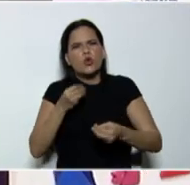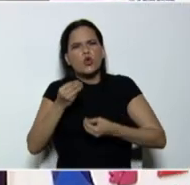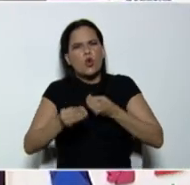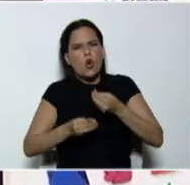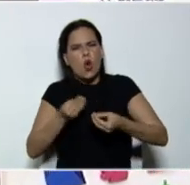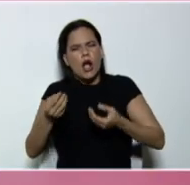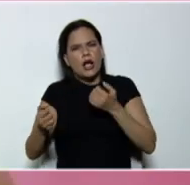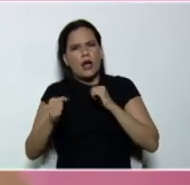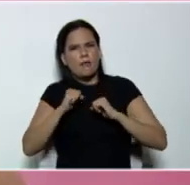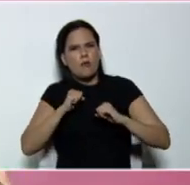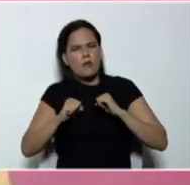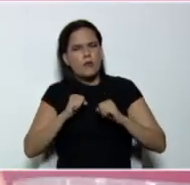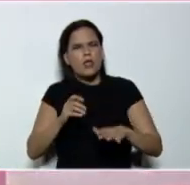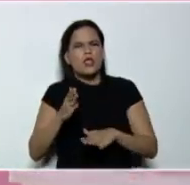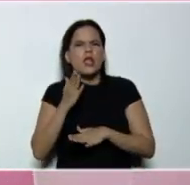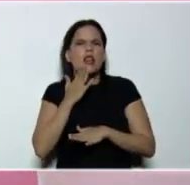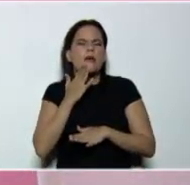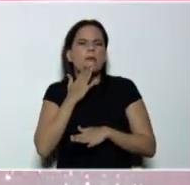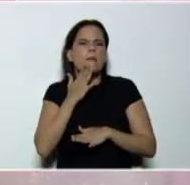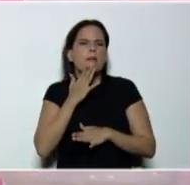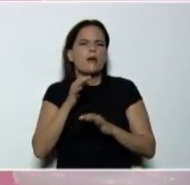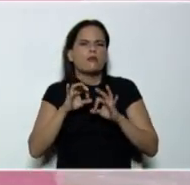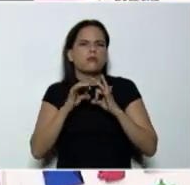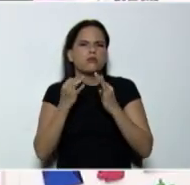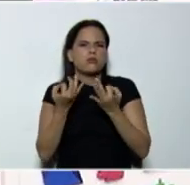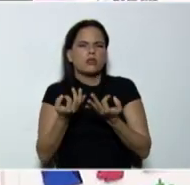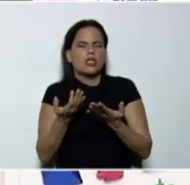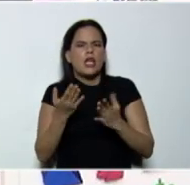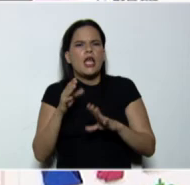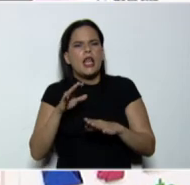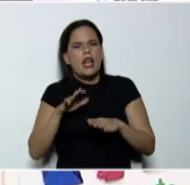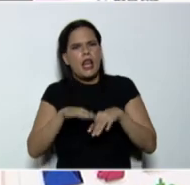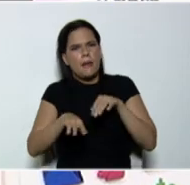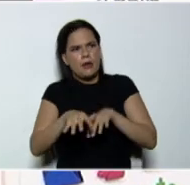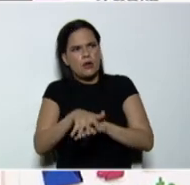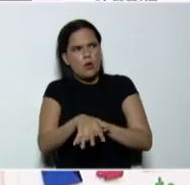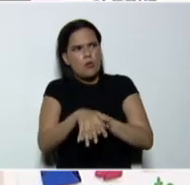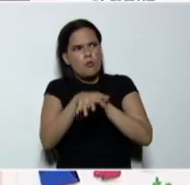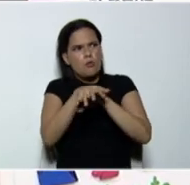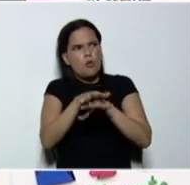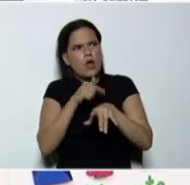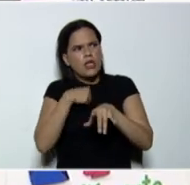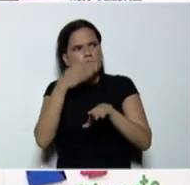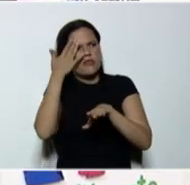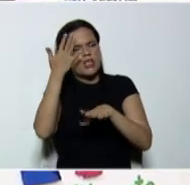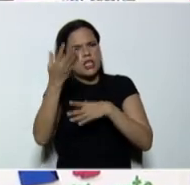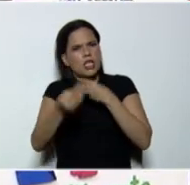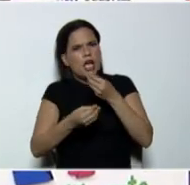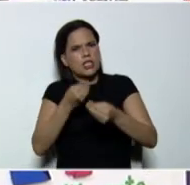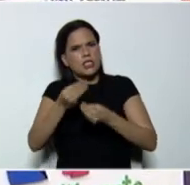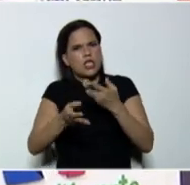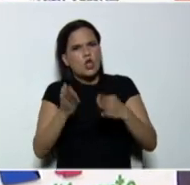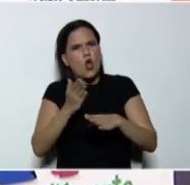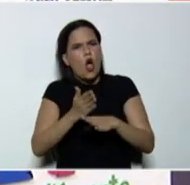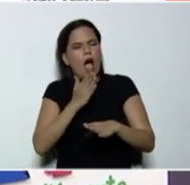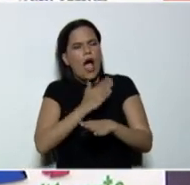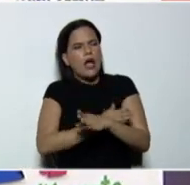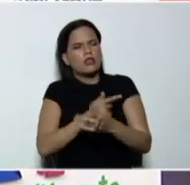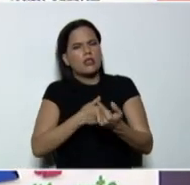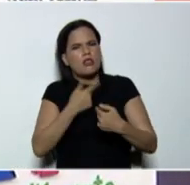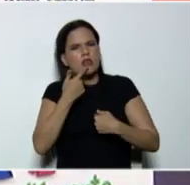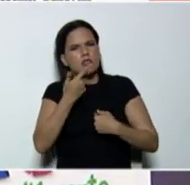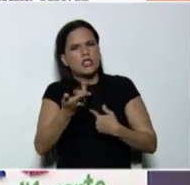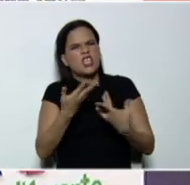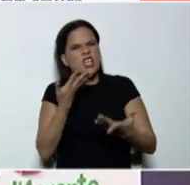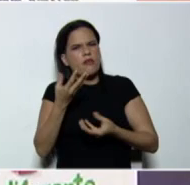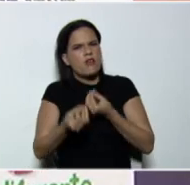movimiento la mamá o el familiar, la mano del niño pueda sentir qué es lo que está haciendo antes de indicarle qué es lo que él